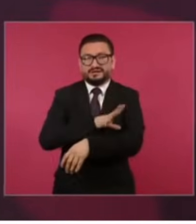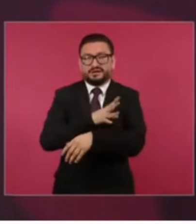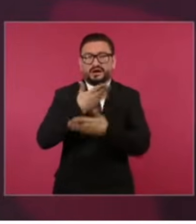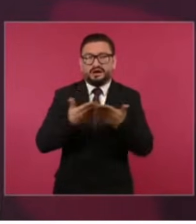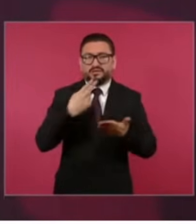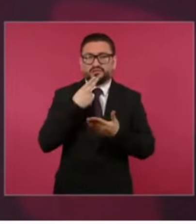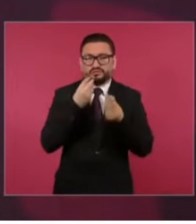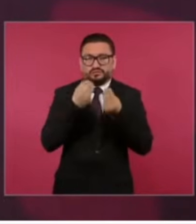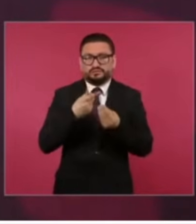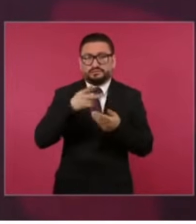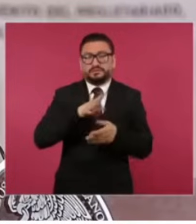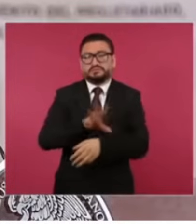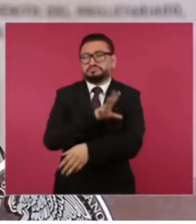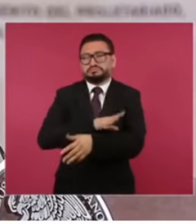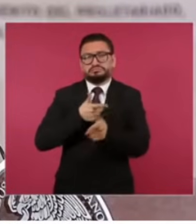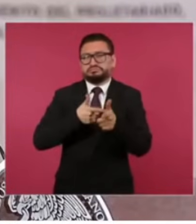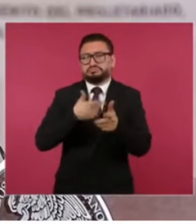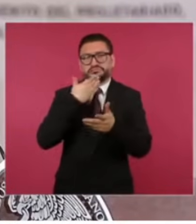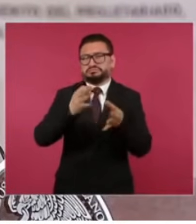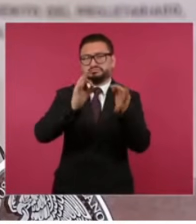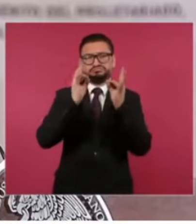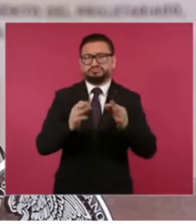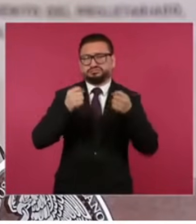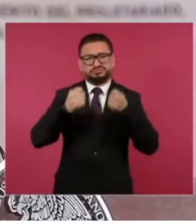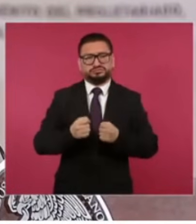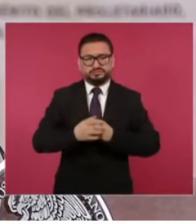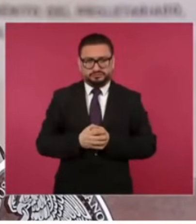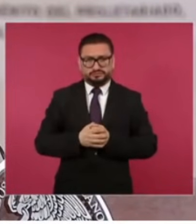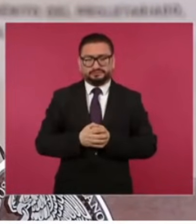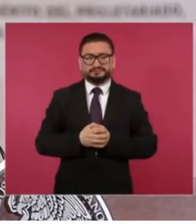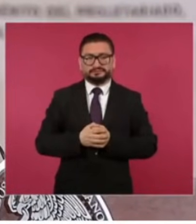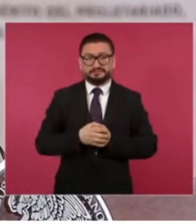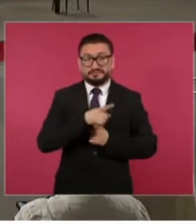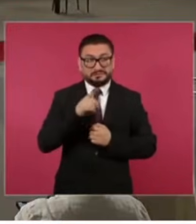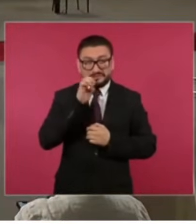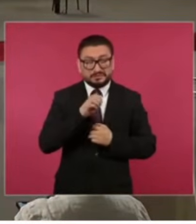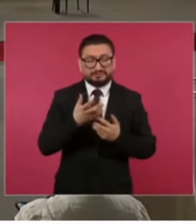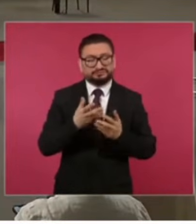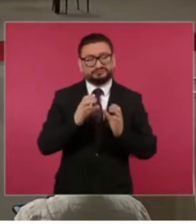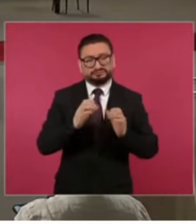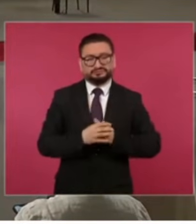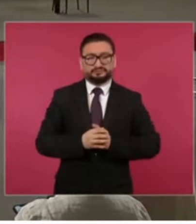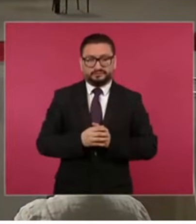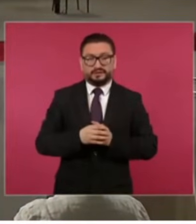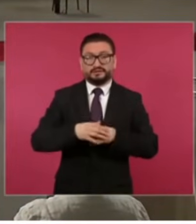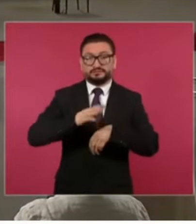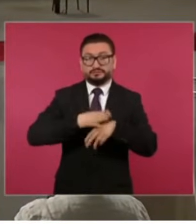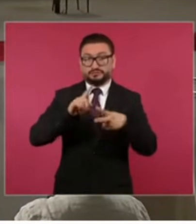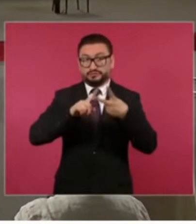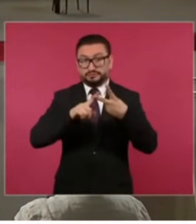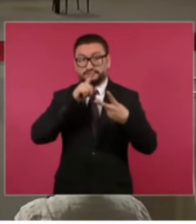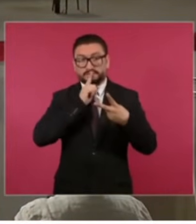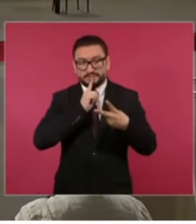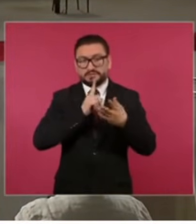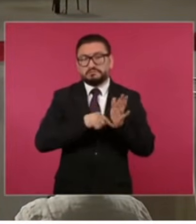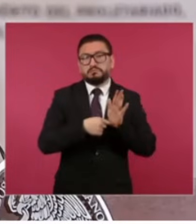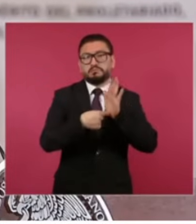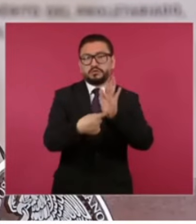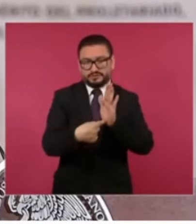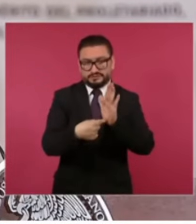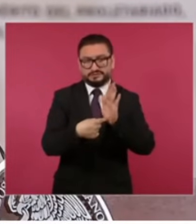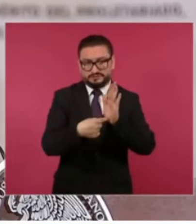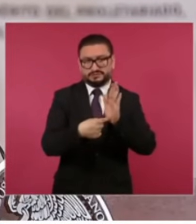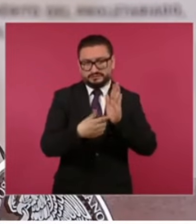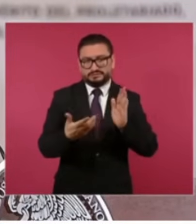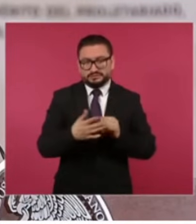electricidad fluye y está garantizada. No se dejen engañar, por favor. Y bueno, traemos estas dos mentiras, es un botón de muestra nada más de que